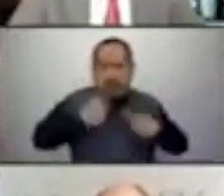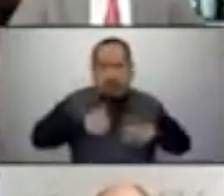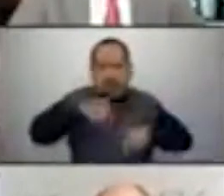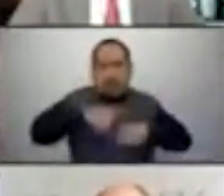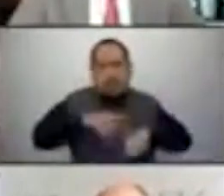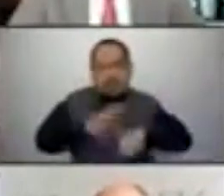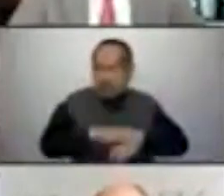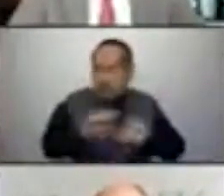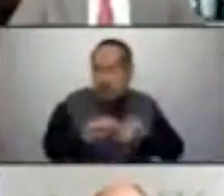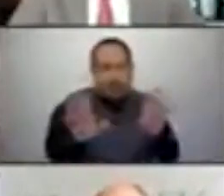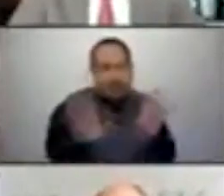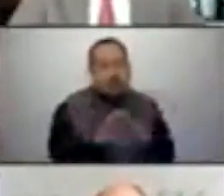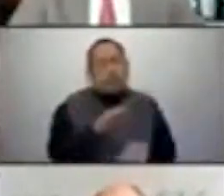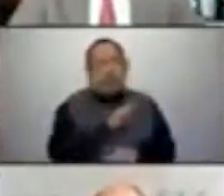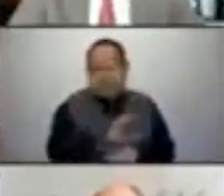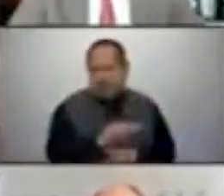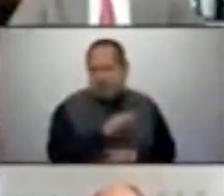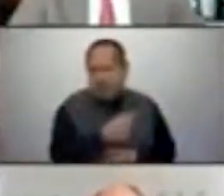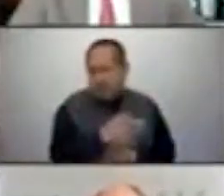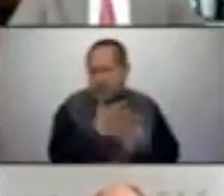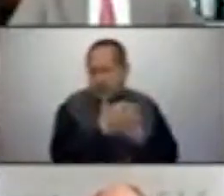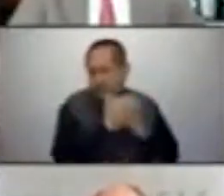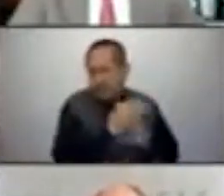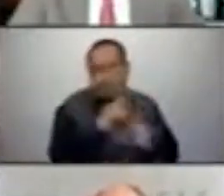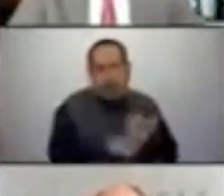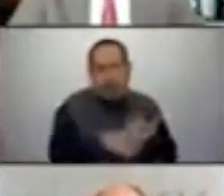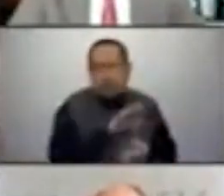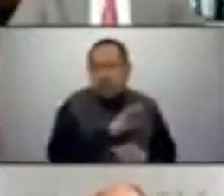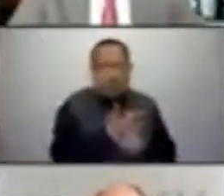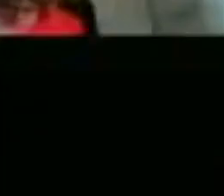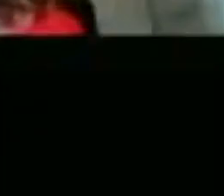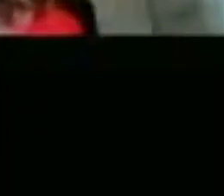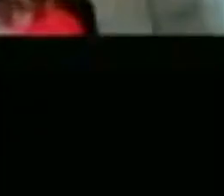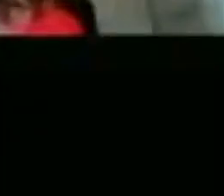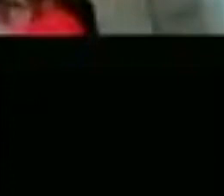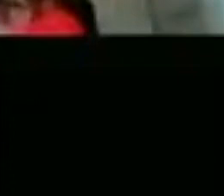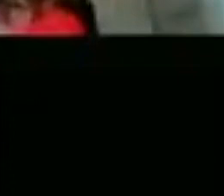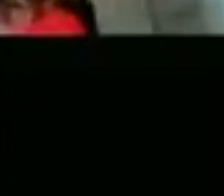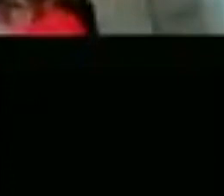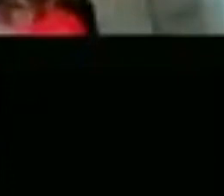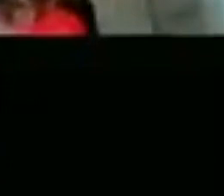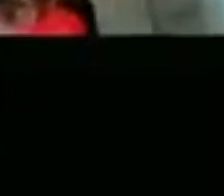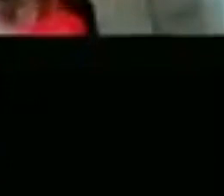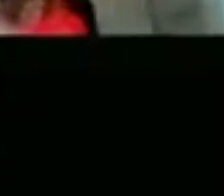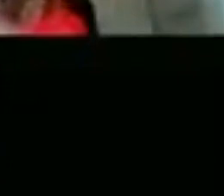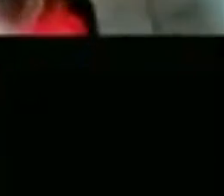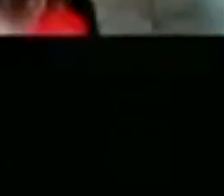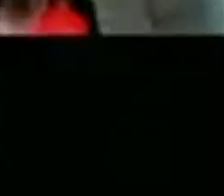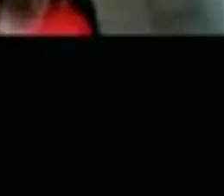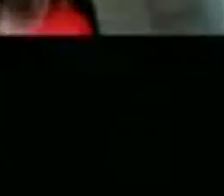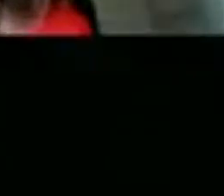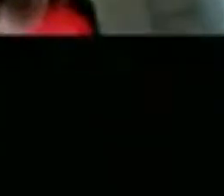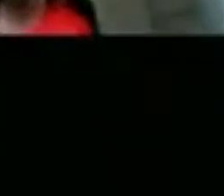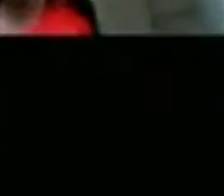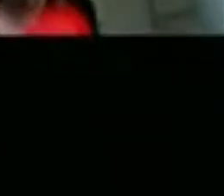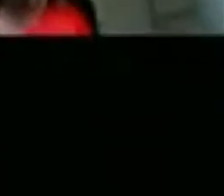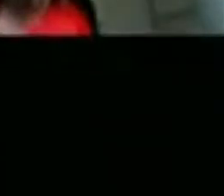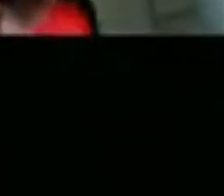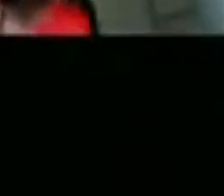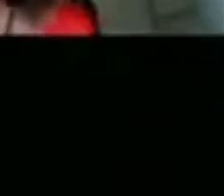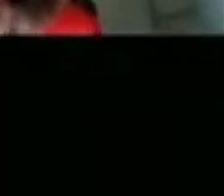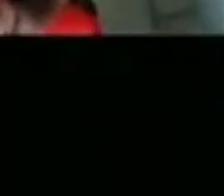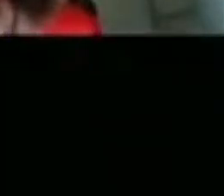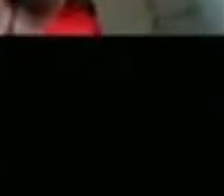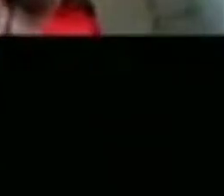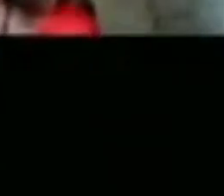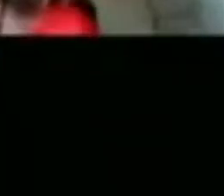de los límites de protección a la libertad de expresión. En tanto, el magistrado Luis Espíndola Morales, previo a